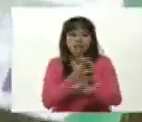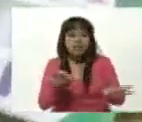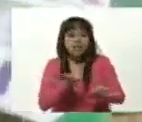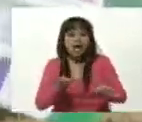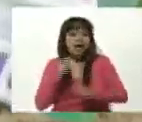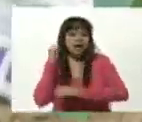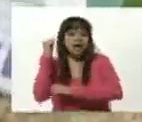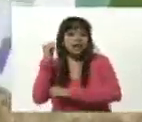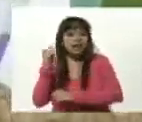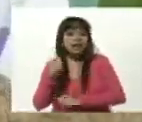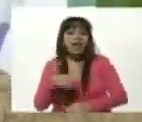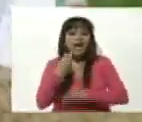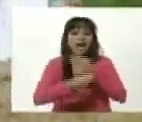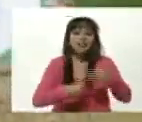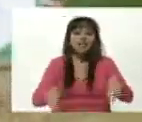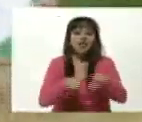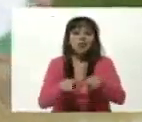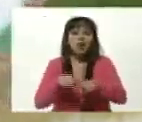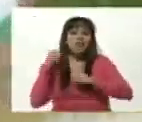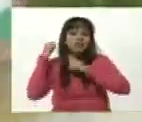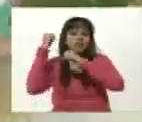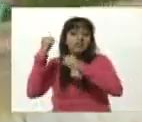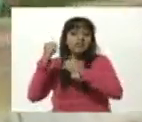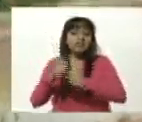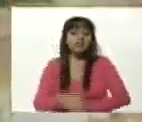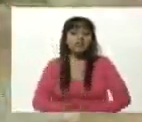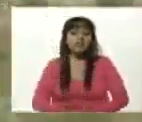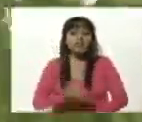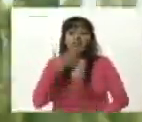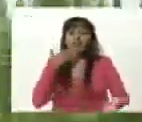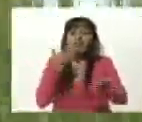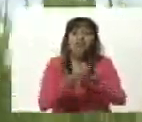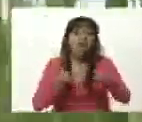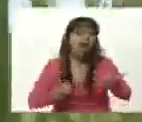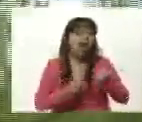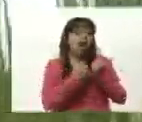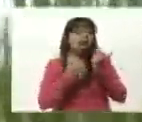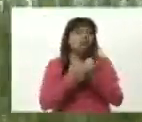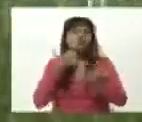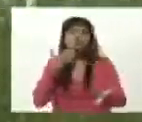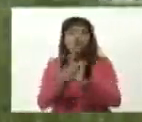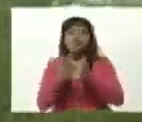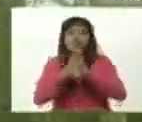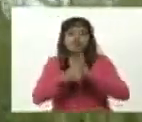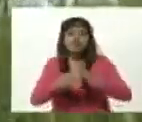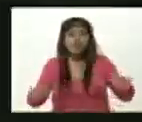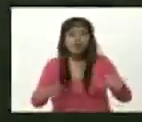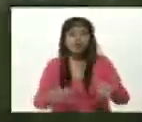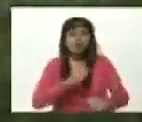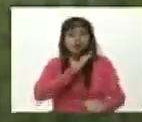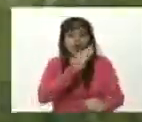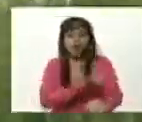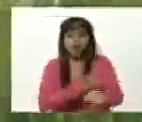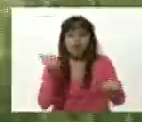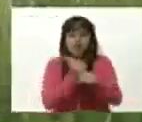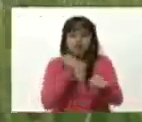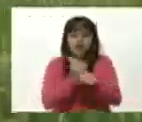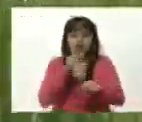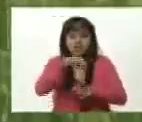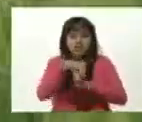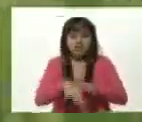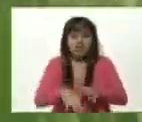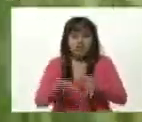le gana. Producir es vencer y estamos venciendo. Gracias por su apoyo. Gracias a todos las fuerzas productivas. En